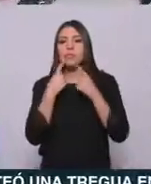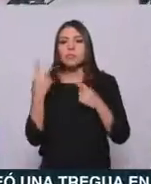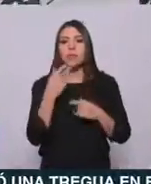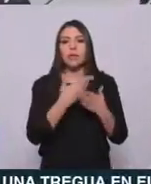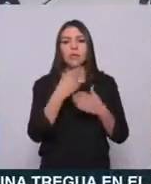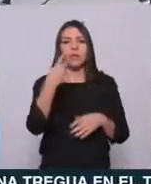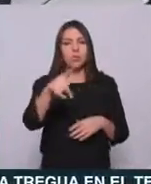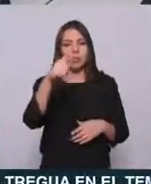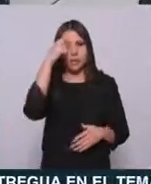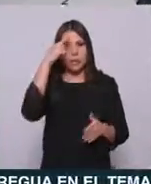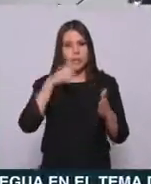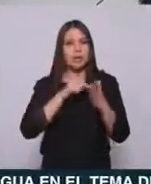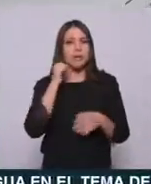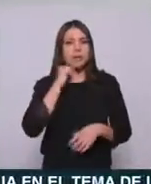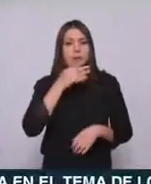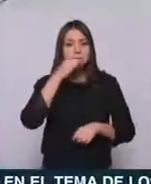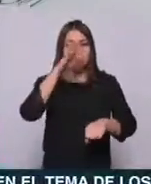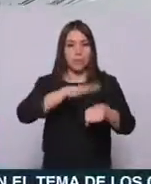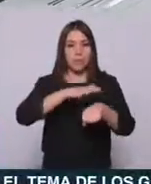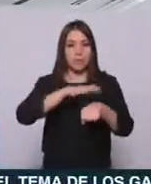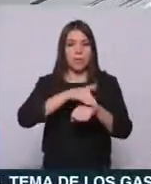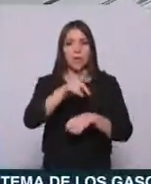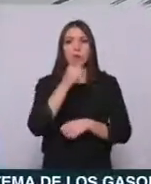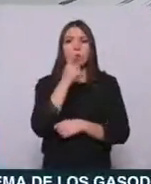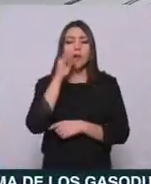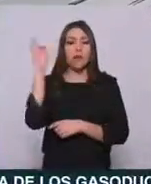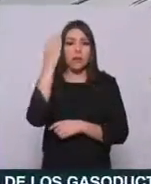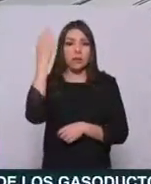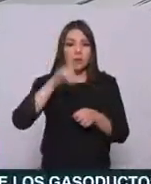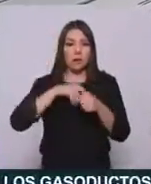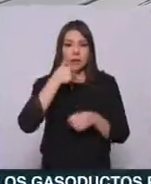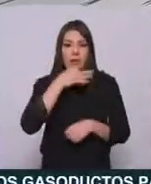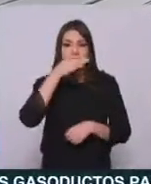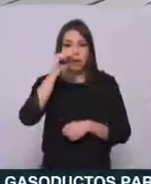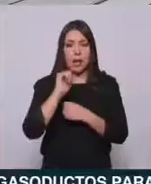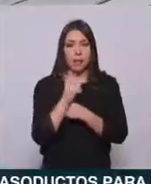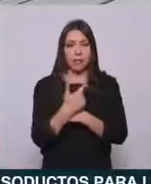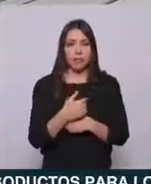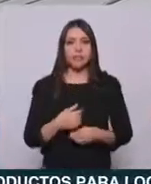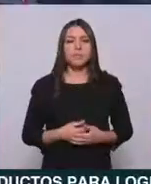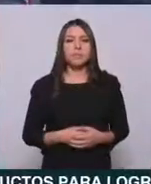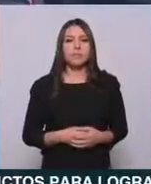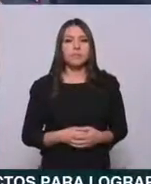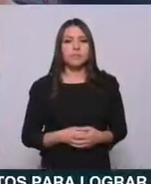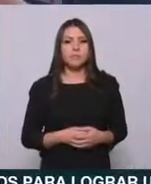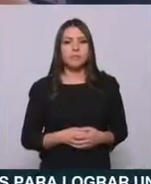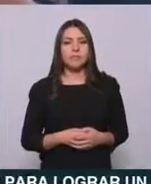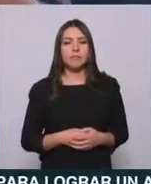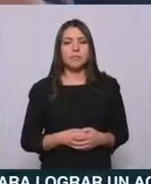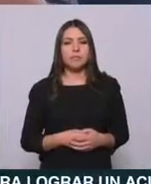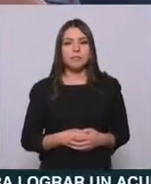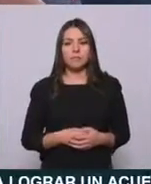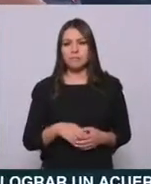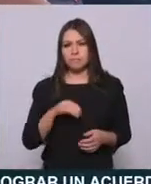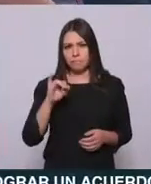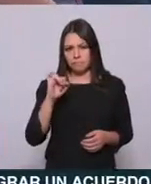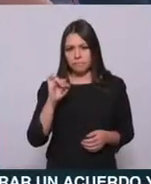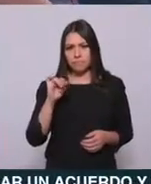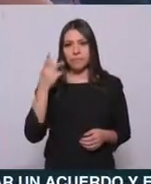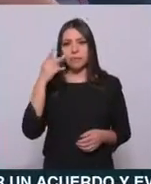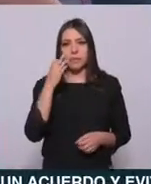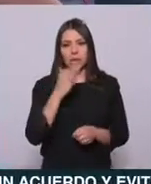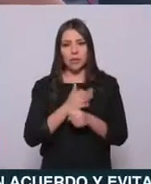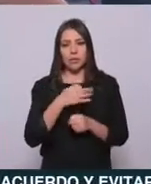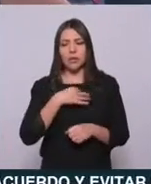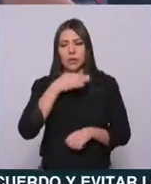el Senado, ¿haría un llamado a los elementos de la Policía Federal? Yo sí, pero me parece que ahorita el llamado a la